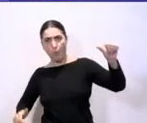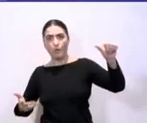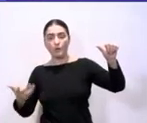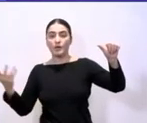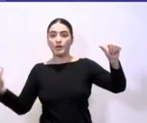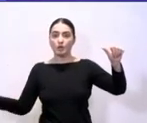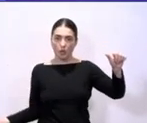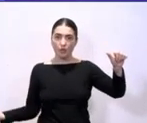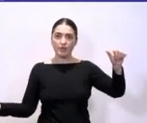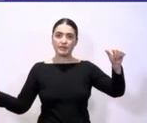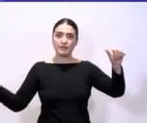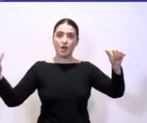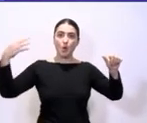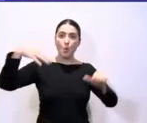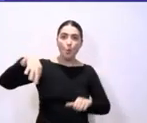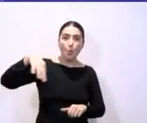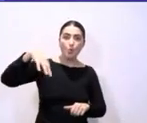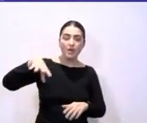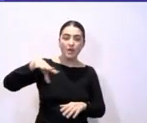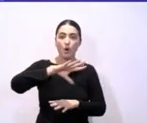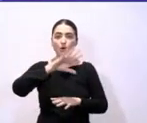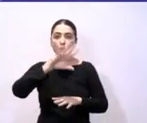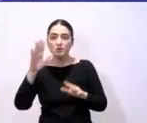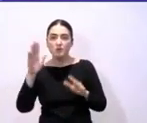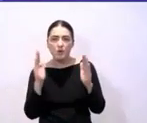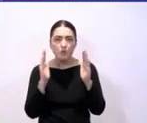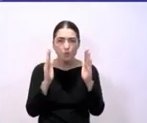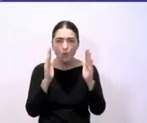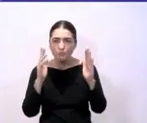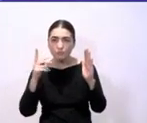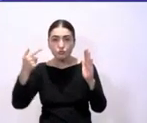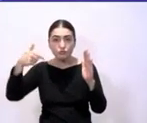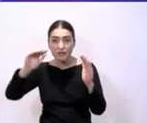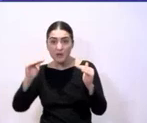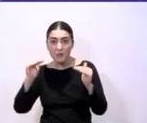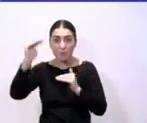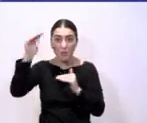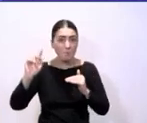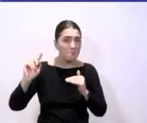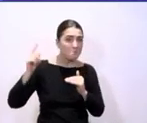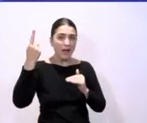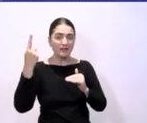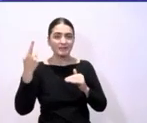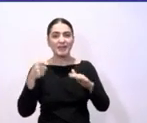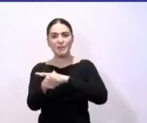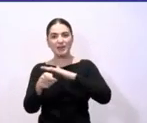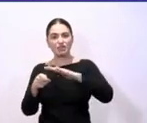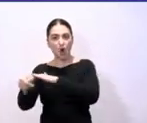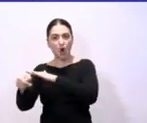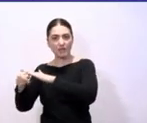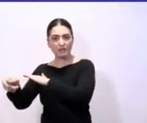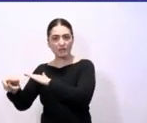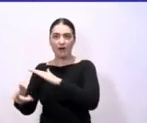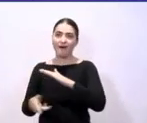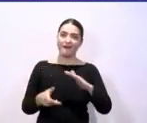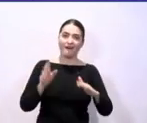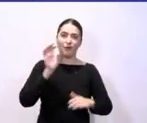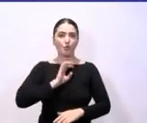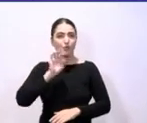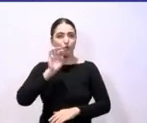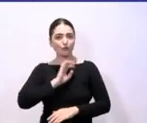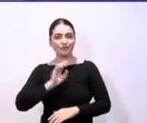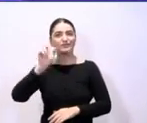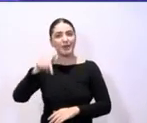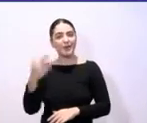El único apartado de salud en donde ustedes suben más es precisamente en el de inversiones. Qué curioso. Miraba también